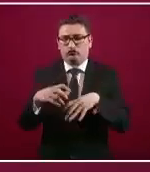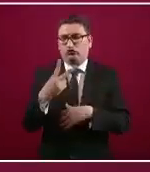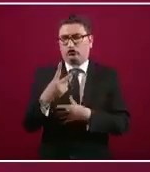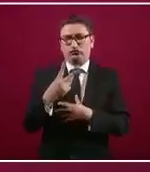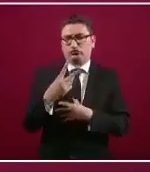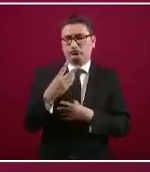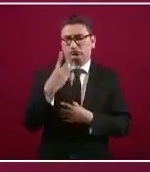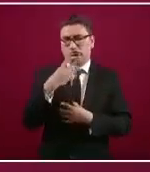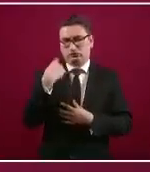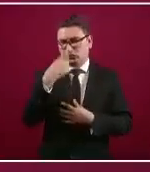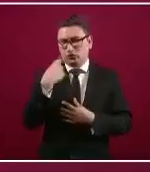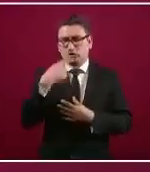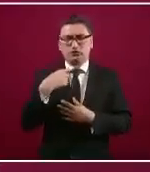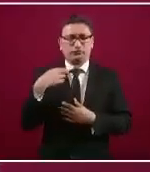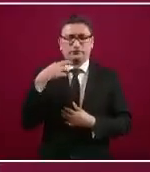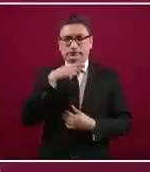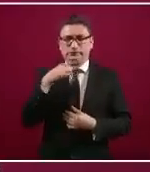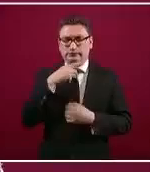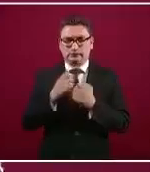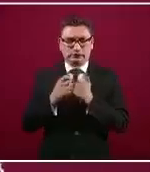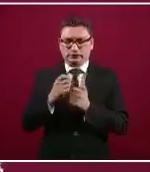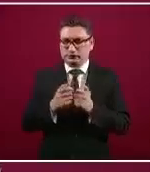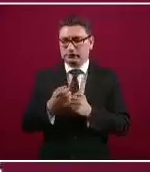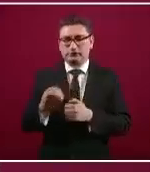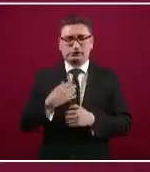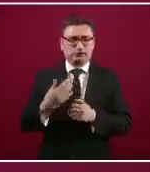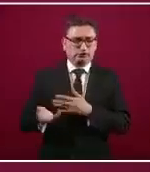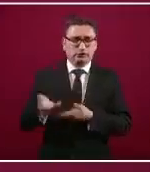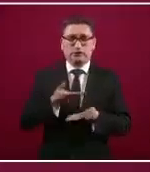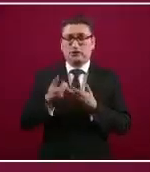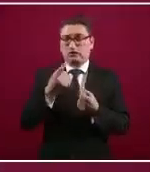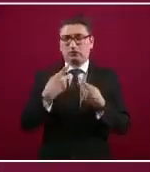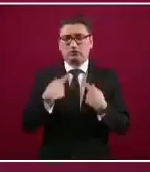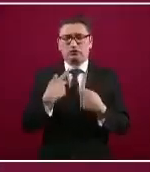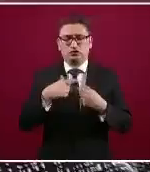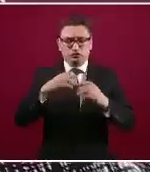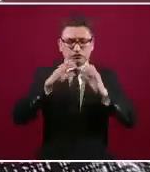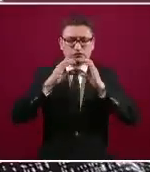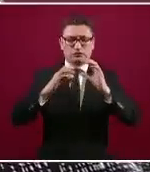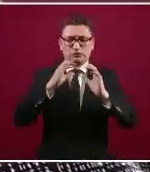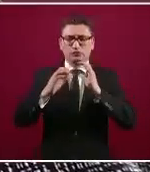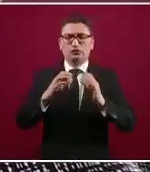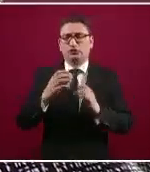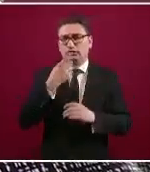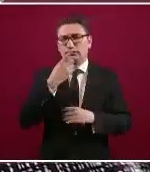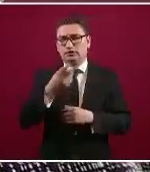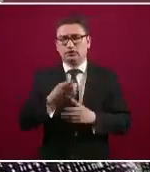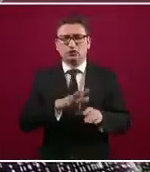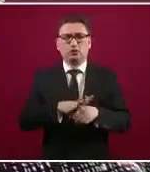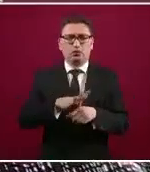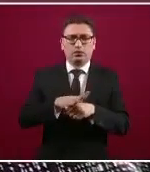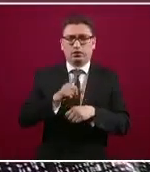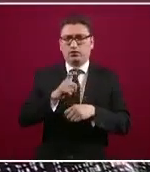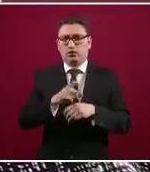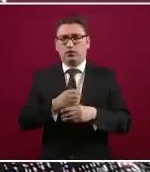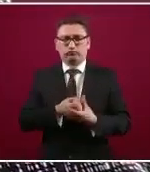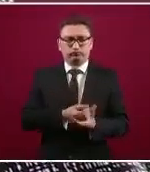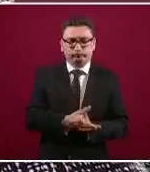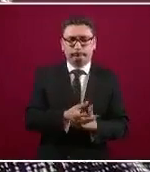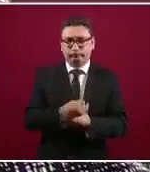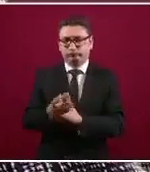horas recibimos constante mensajes y hay gente que está en constante comunicación, qué túneles abrir, a dónde sacar el agua, a dónde